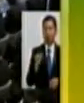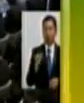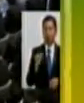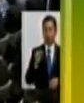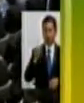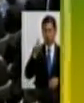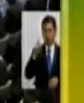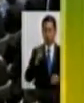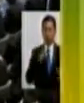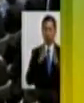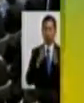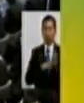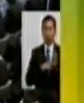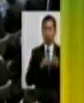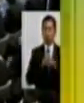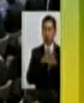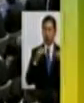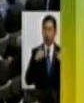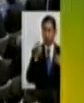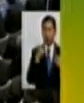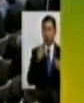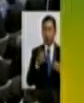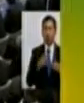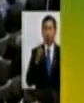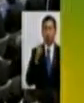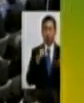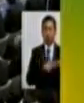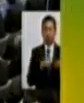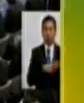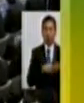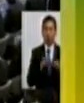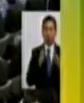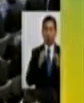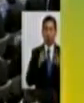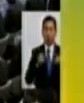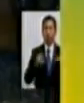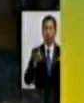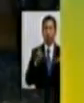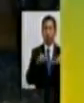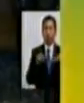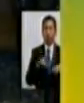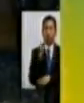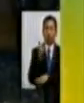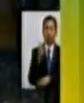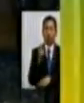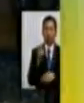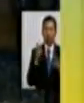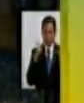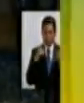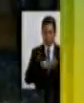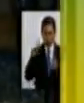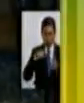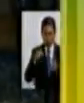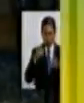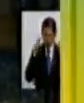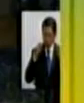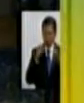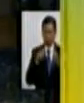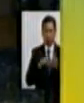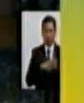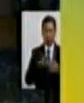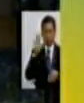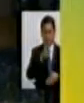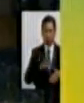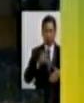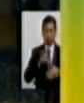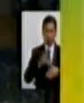retorno. Nuestra sabiduría ancestral nos enseña que debemos caminar hacia adelante, pero